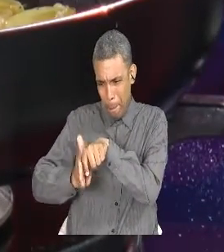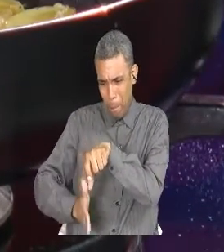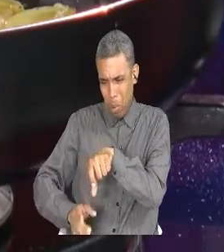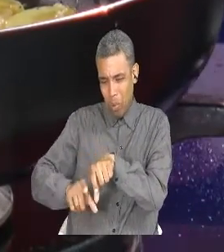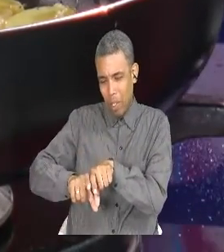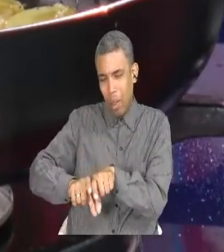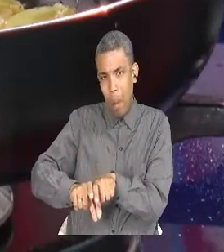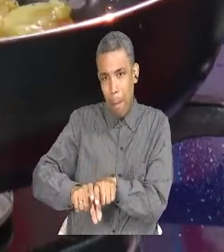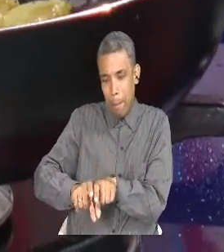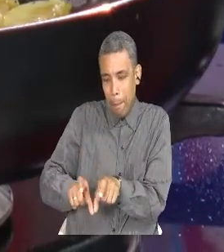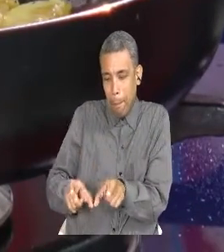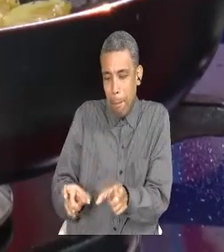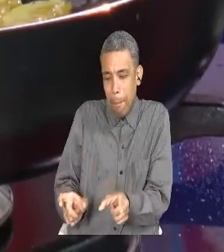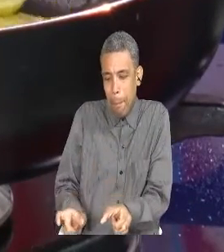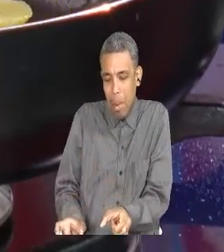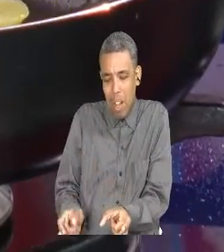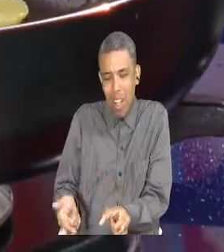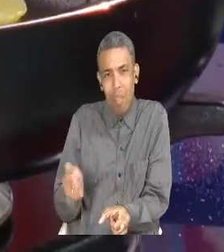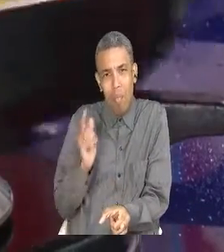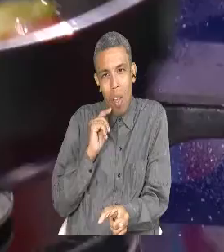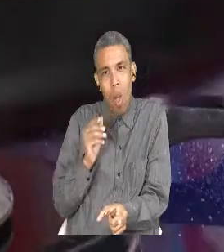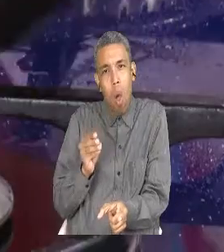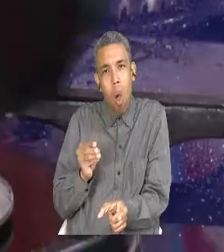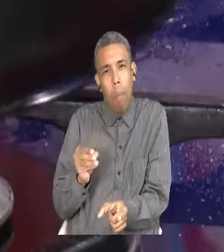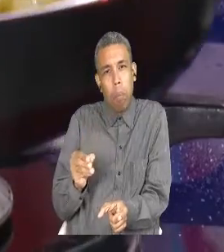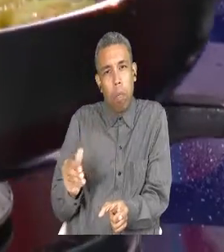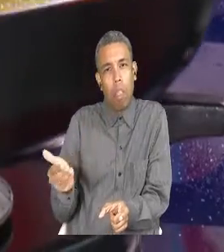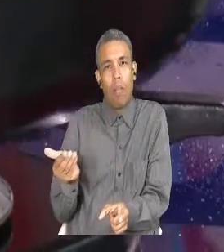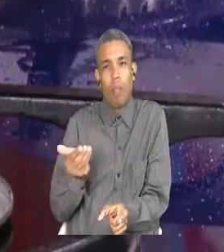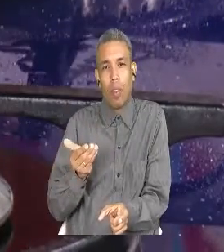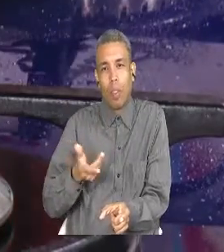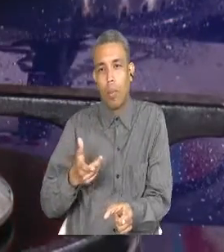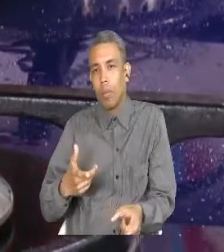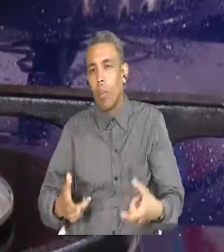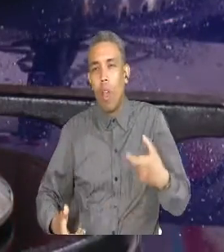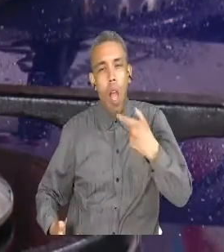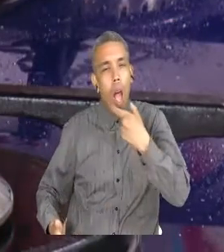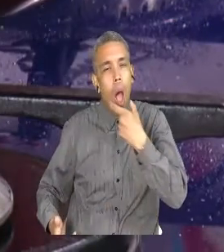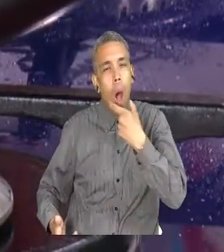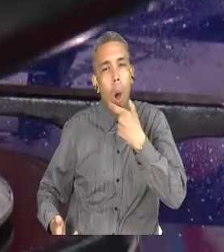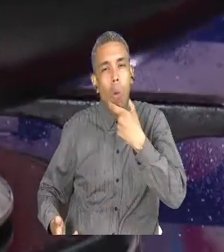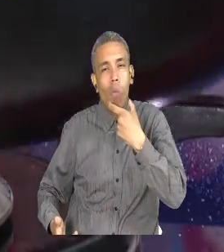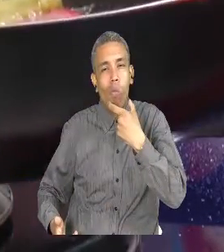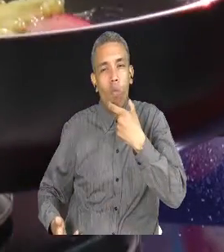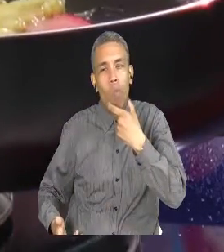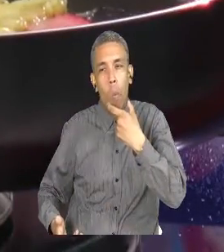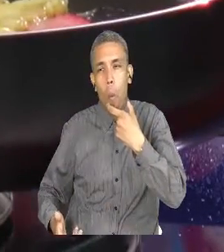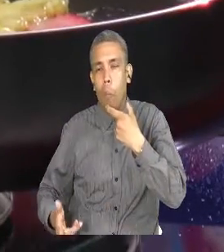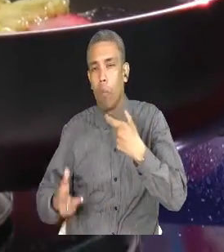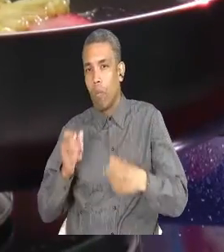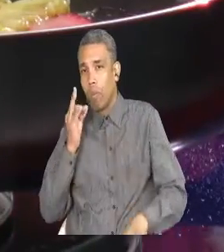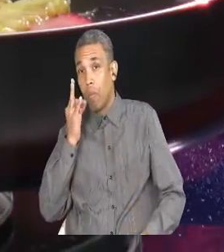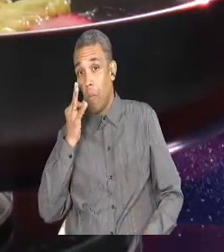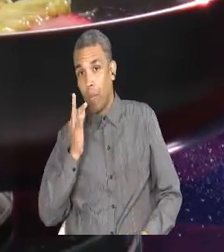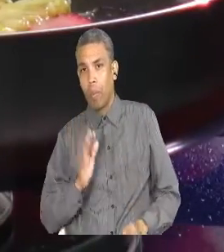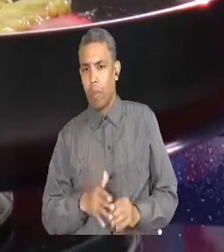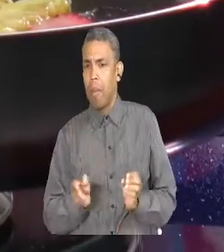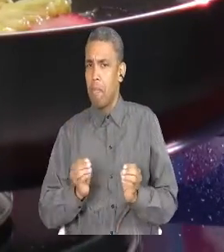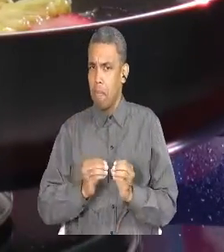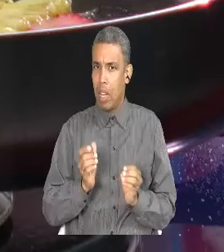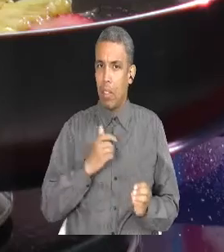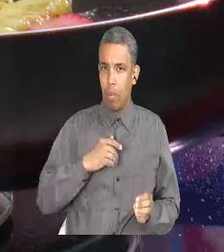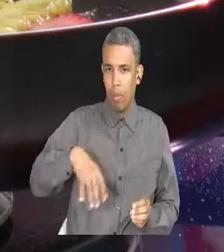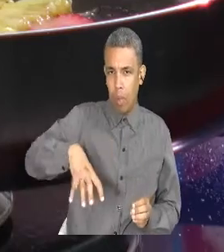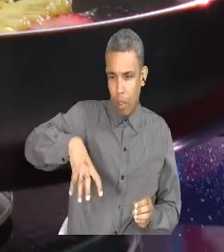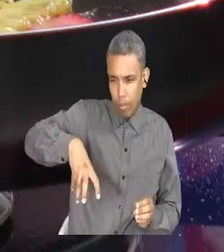sea untuoso, que sea agradable al paladar. Acá de pronto voy a adicionar otro poquito de zumo de naranja, para